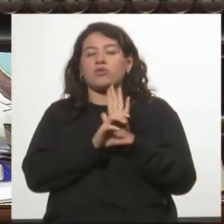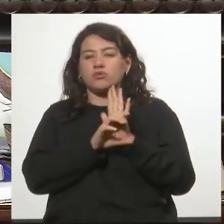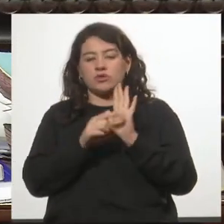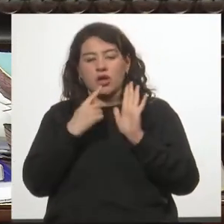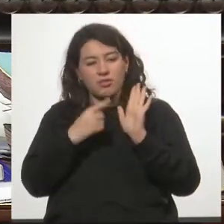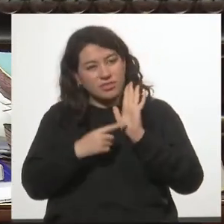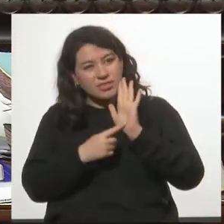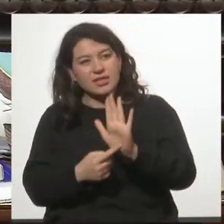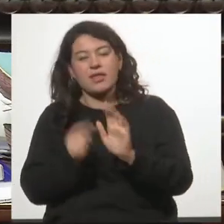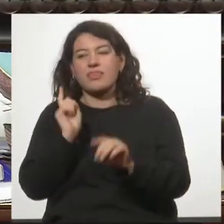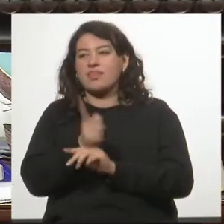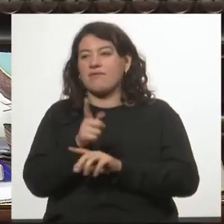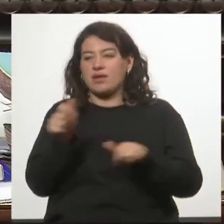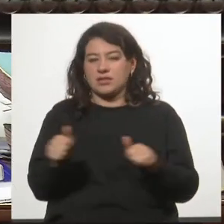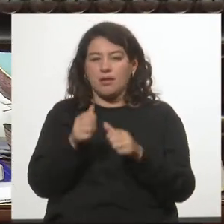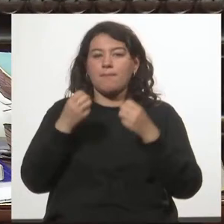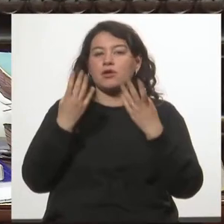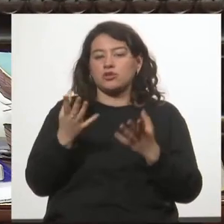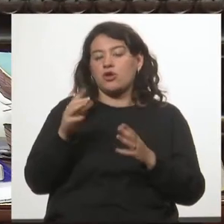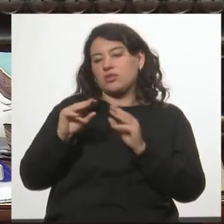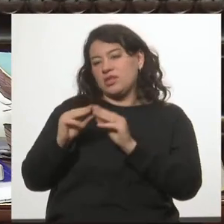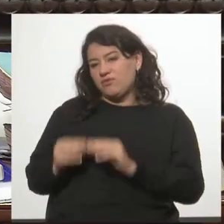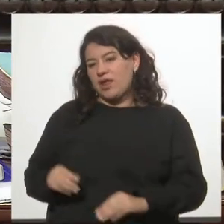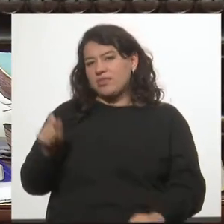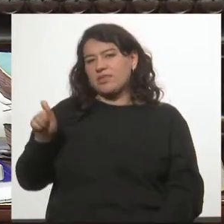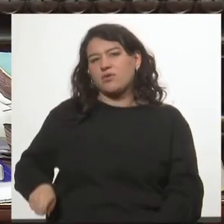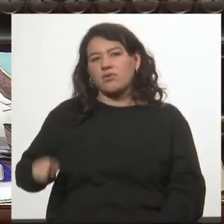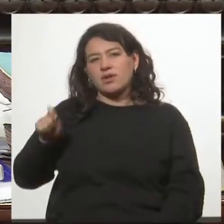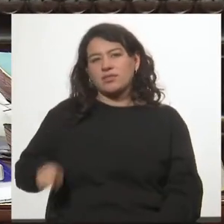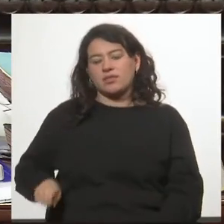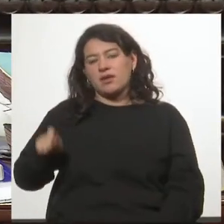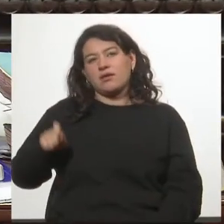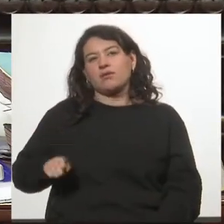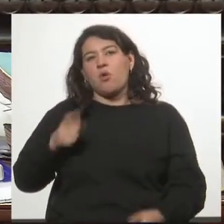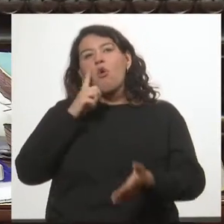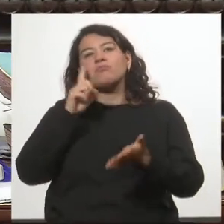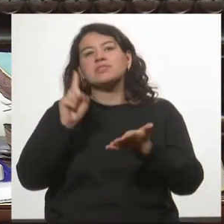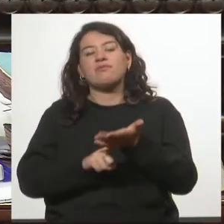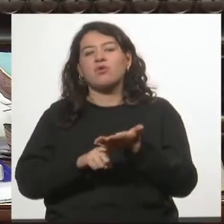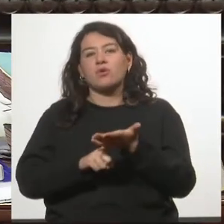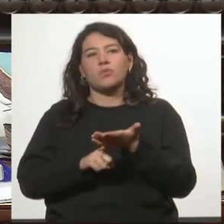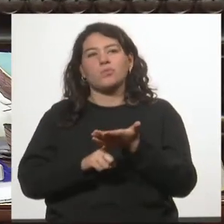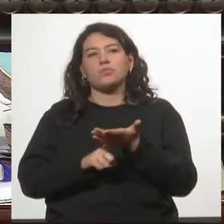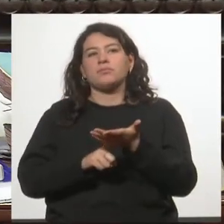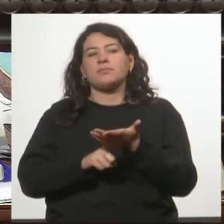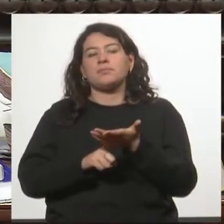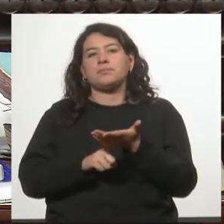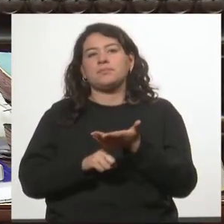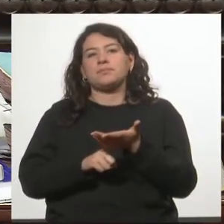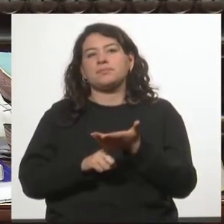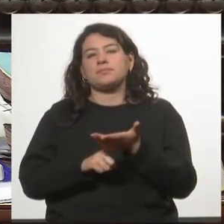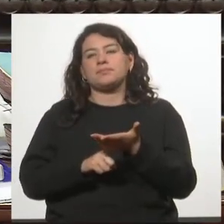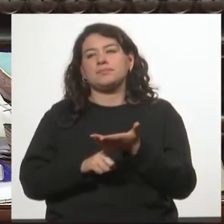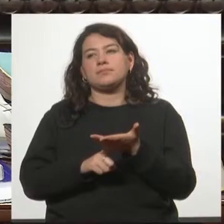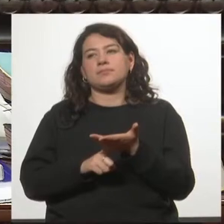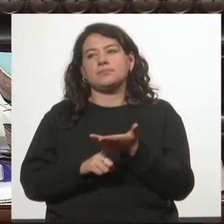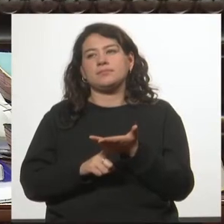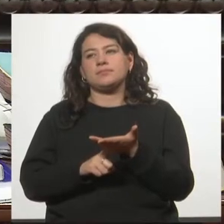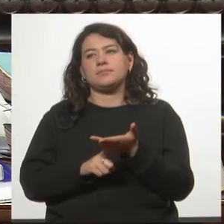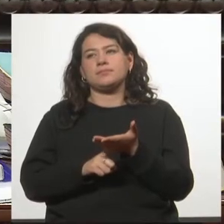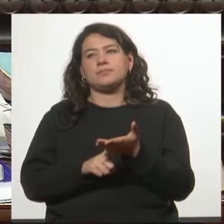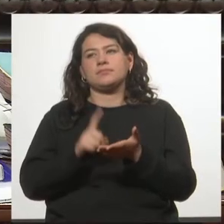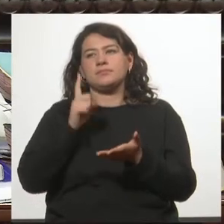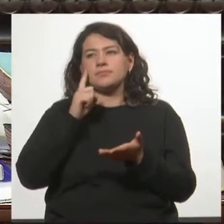encomienda por eso el tribunal de cuentas observa por estar fuera del giro de